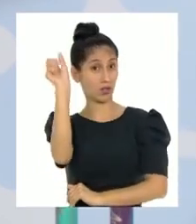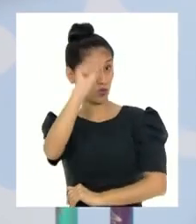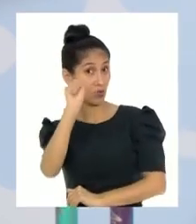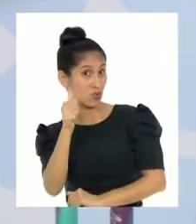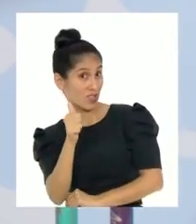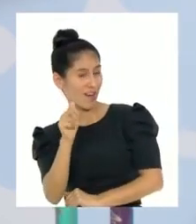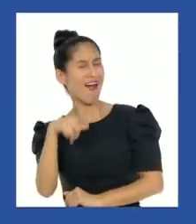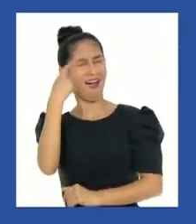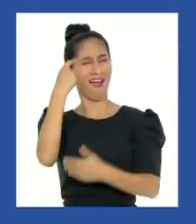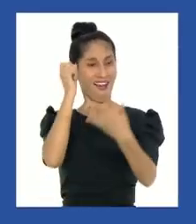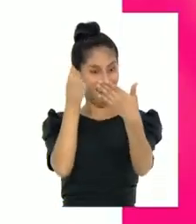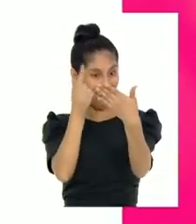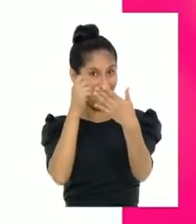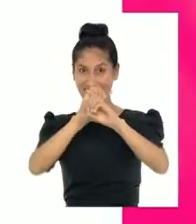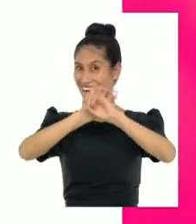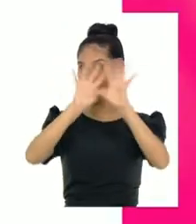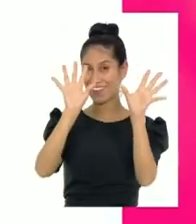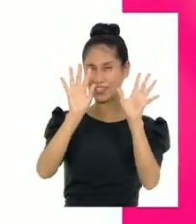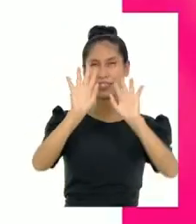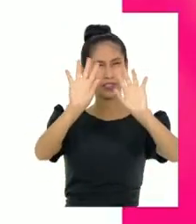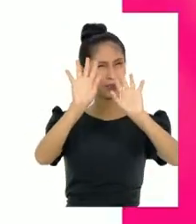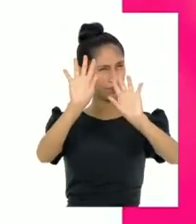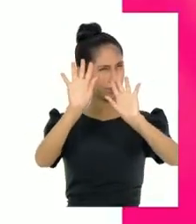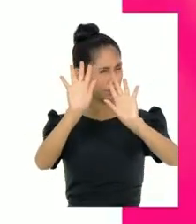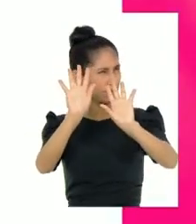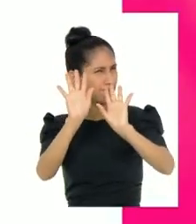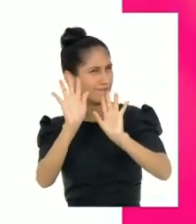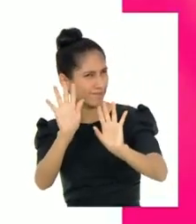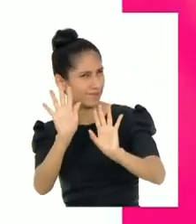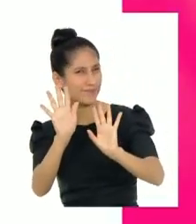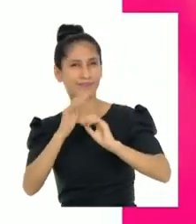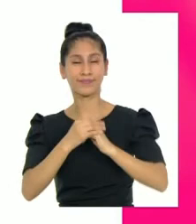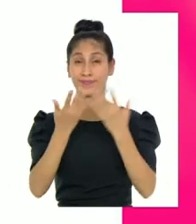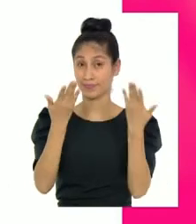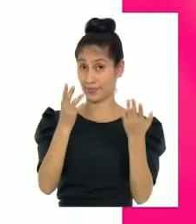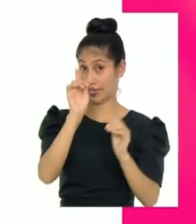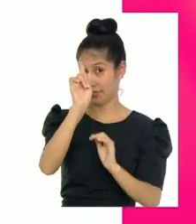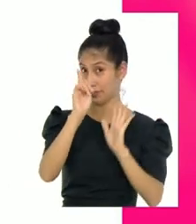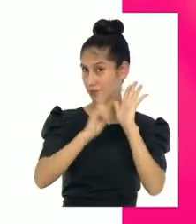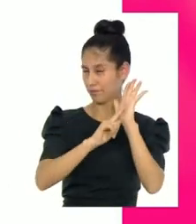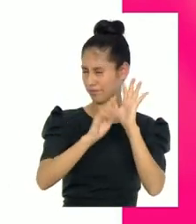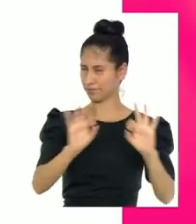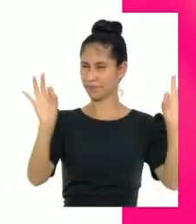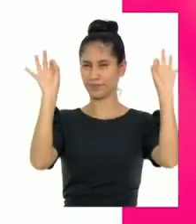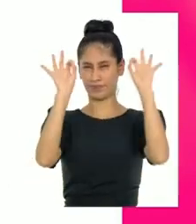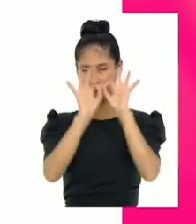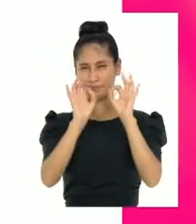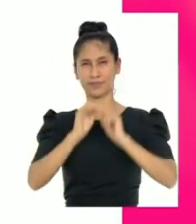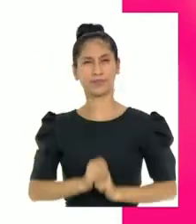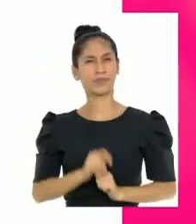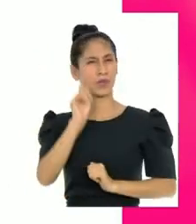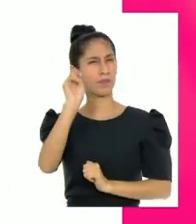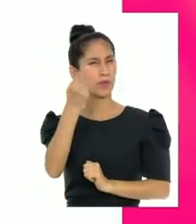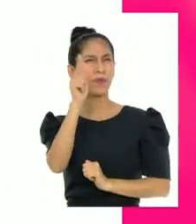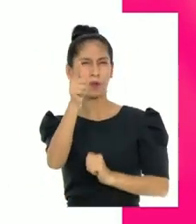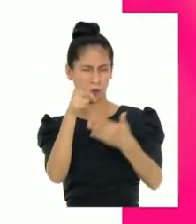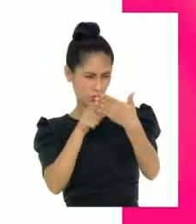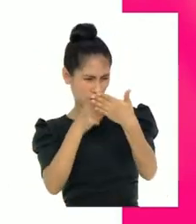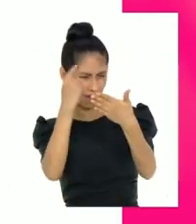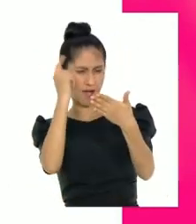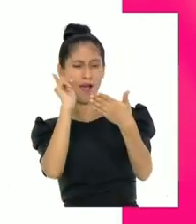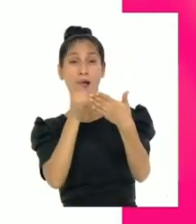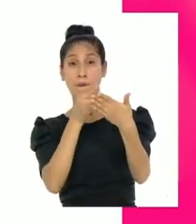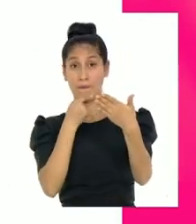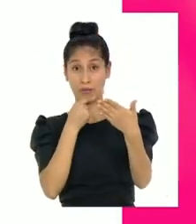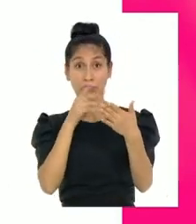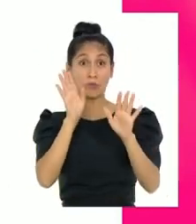quedando claro? Un momento. Hay un detalle importante. Debemos estar alertas ante